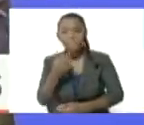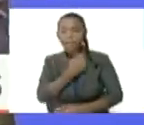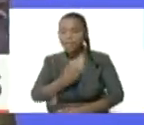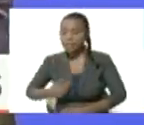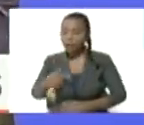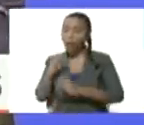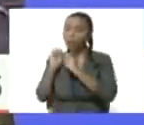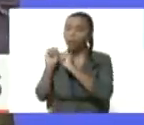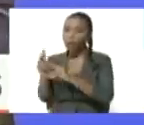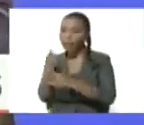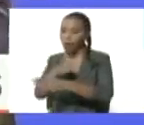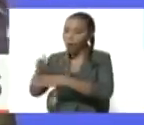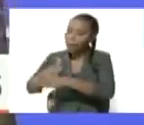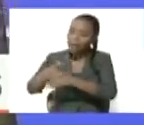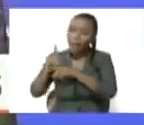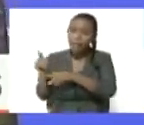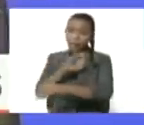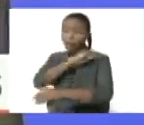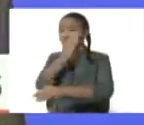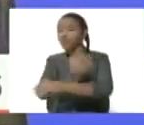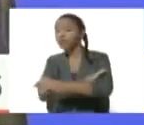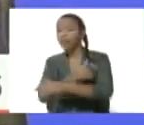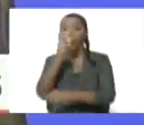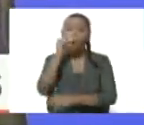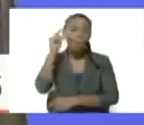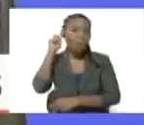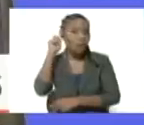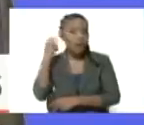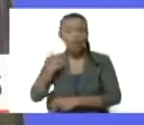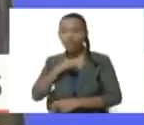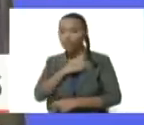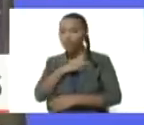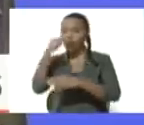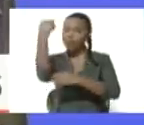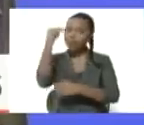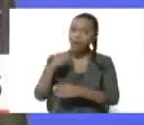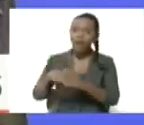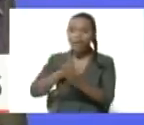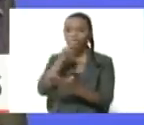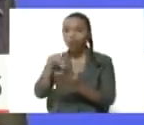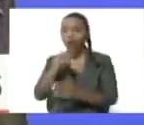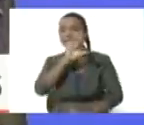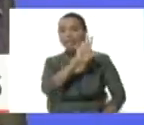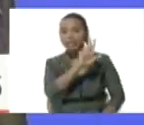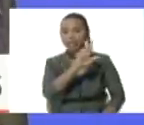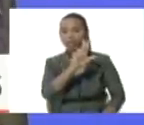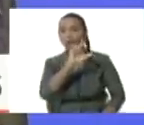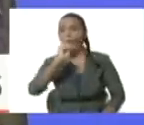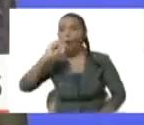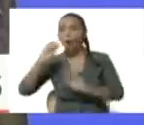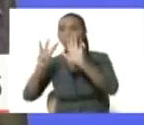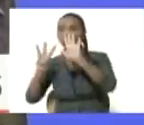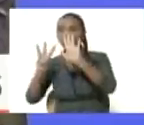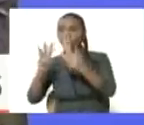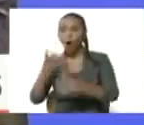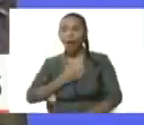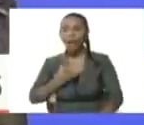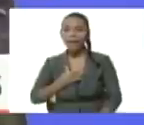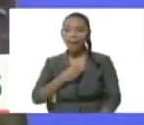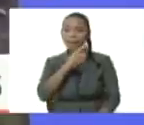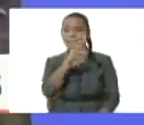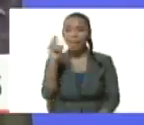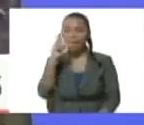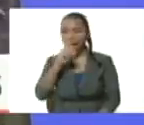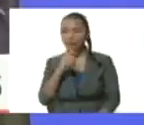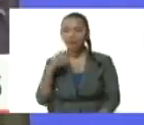de compartir esta fuerza de hombres y mujeres que somos a nivel nacional, 308 alcaldes. Creo que en 20 años